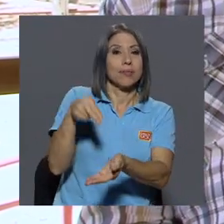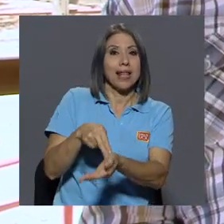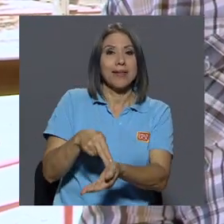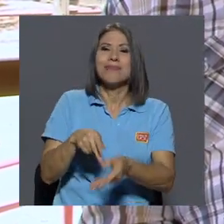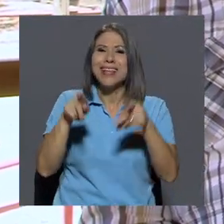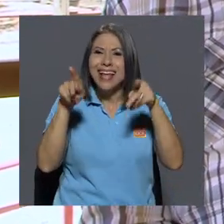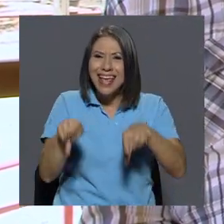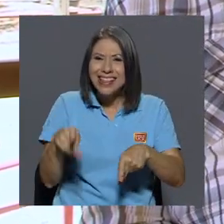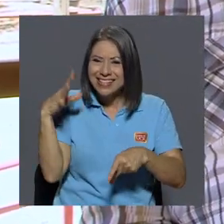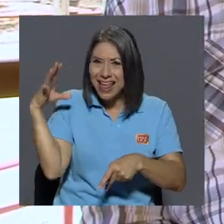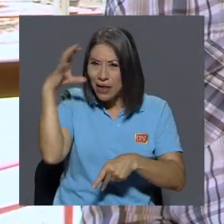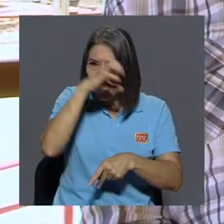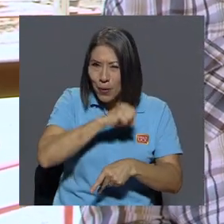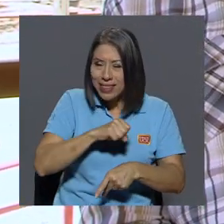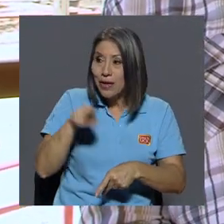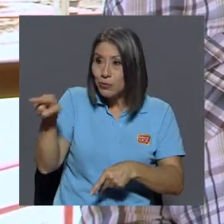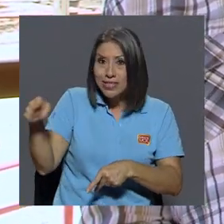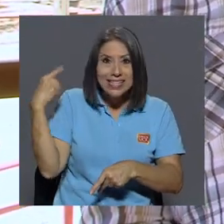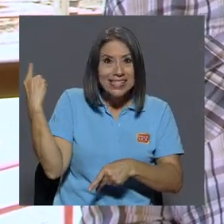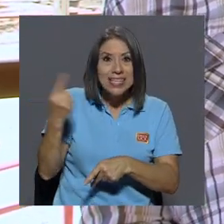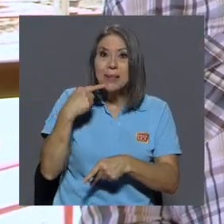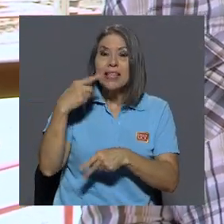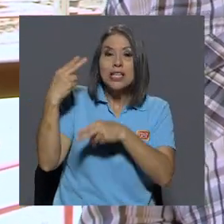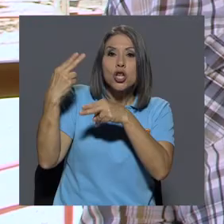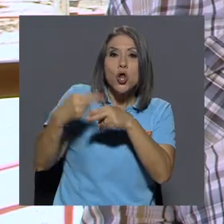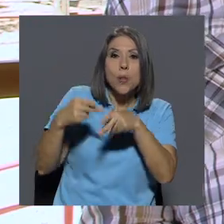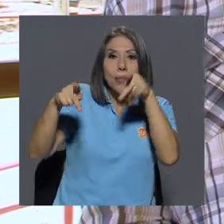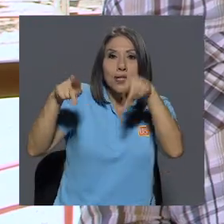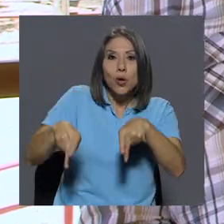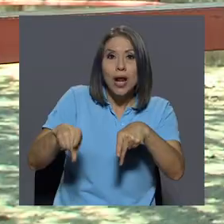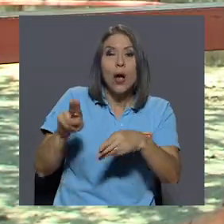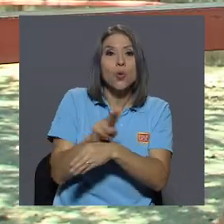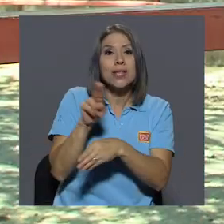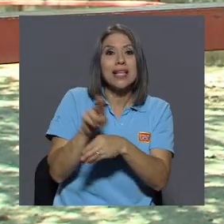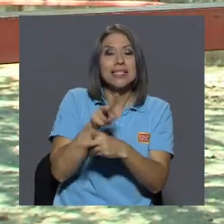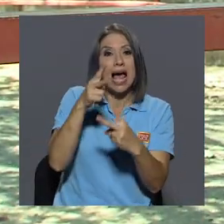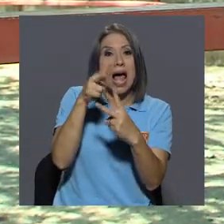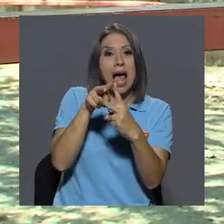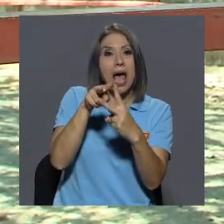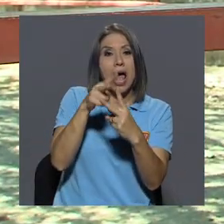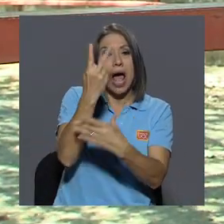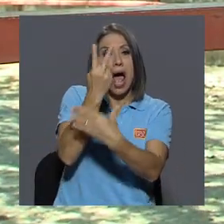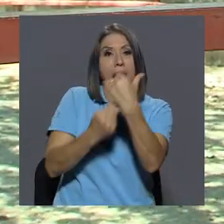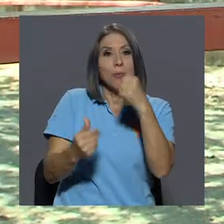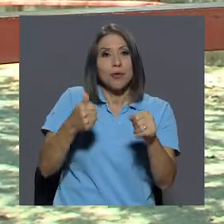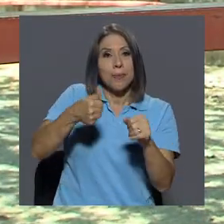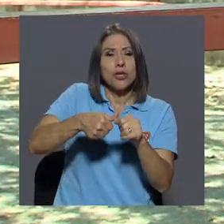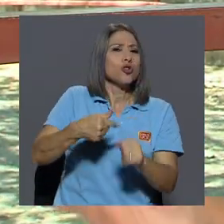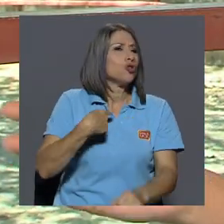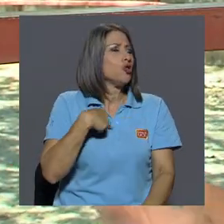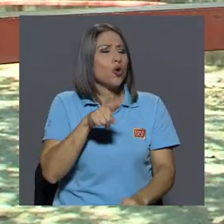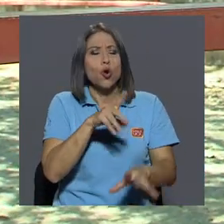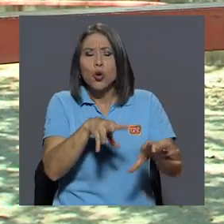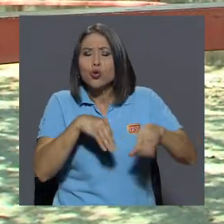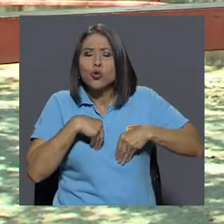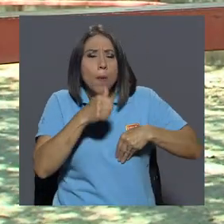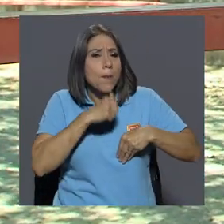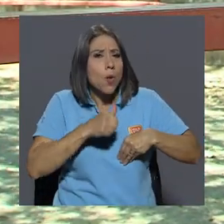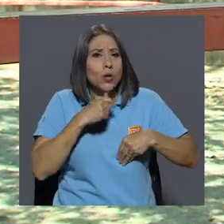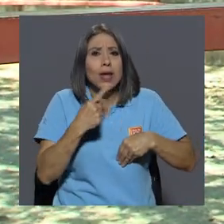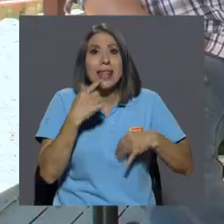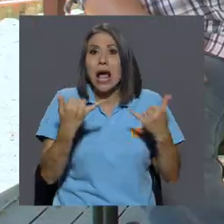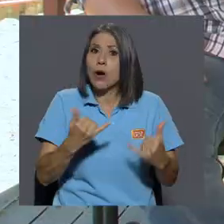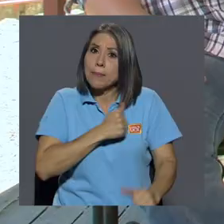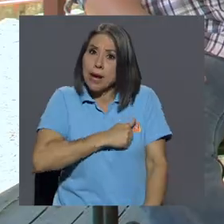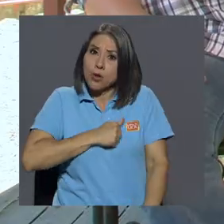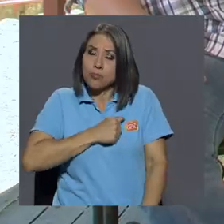entrevista, pero usted siempre que nombra a una persona utiliza los dos apellidos. No soporto que digan ahora, y el periodismo, perdón, lo hace